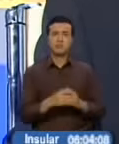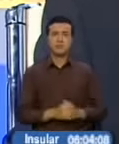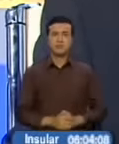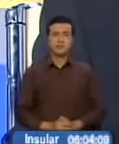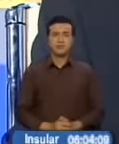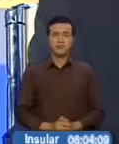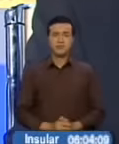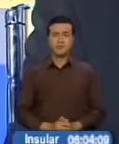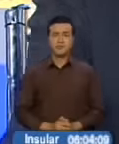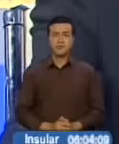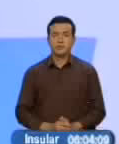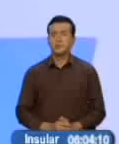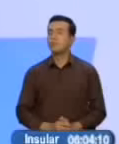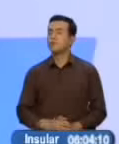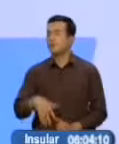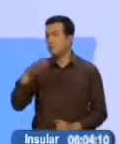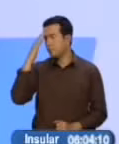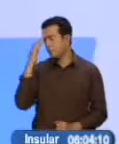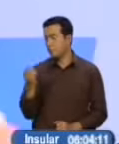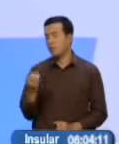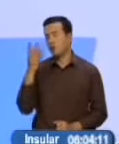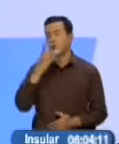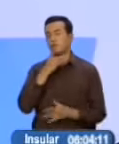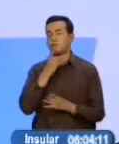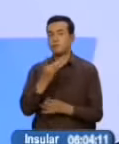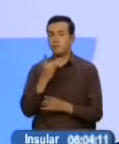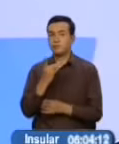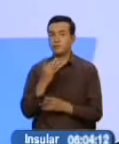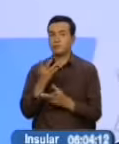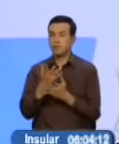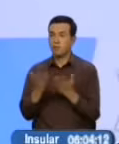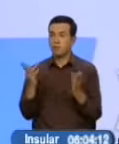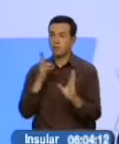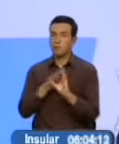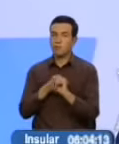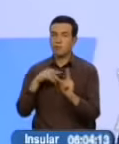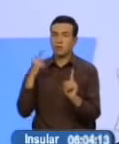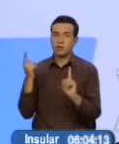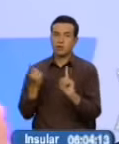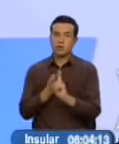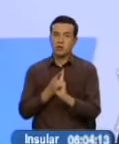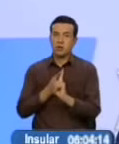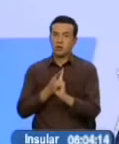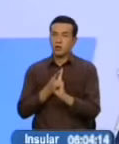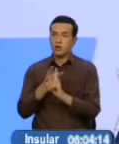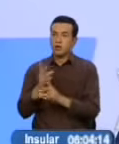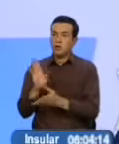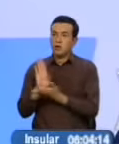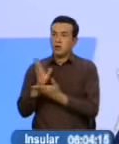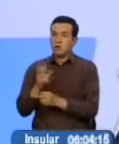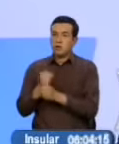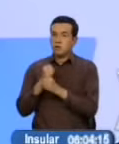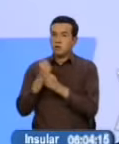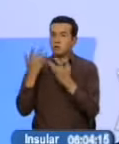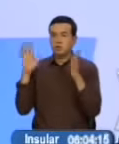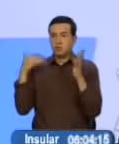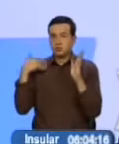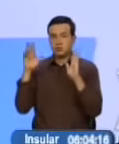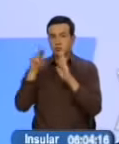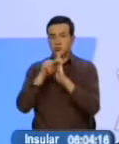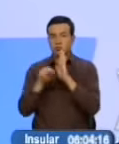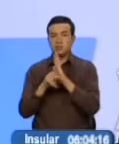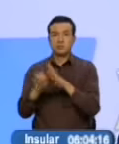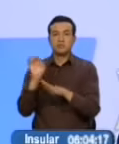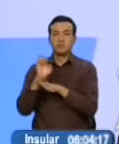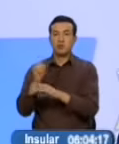bienes? Carlos, buenos días, un gusto estar acá. Primero, porque no hay ninguna norma en el